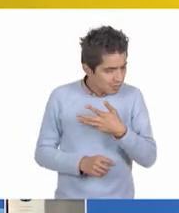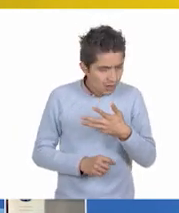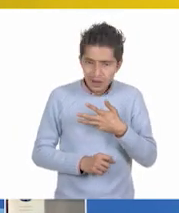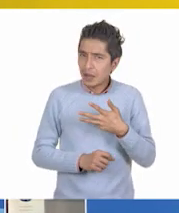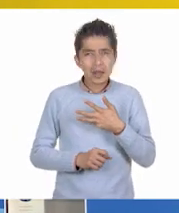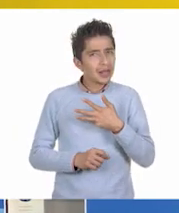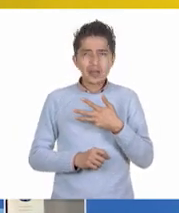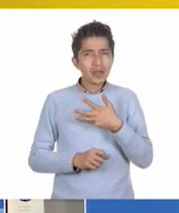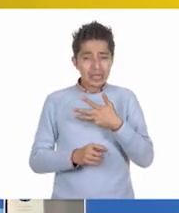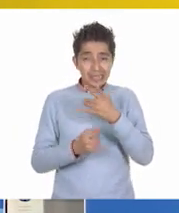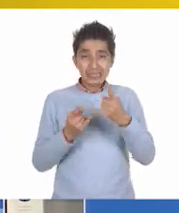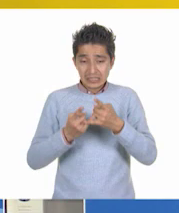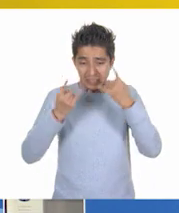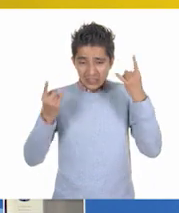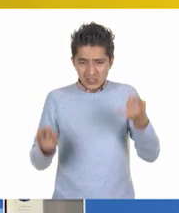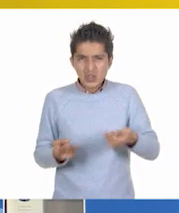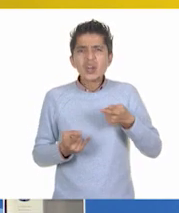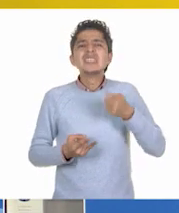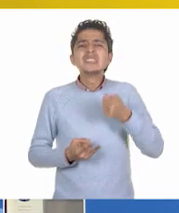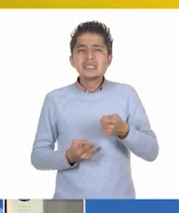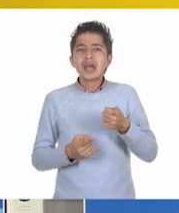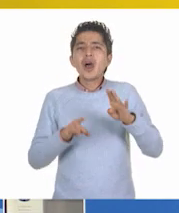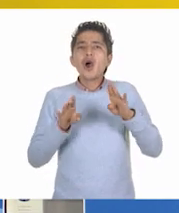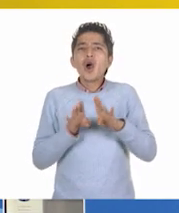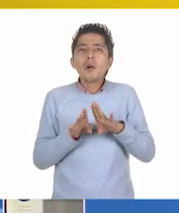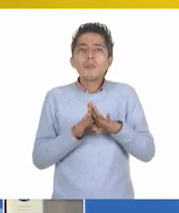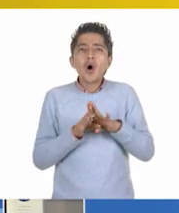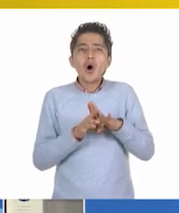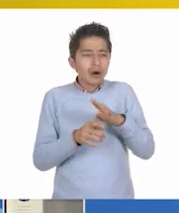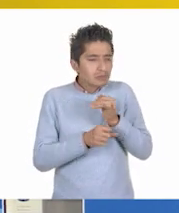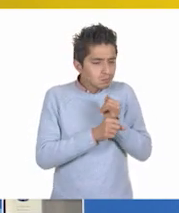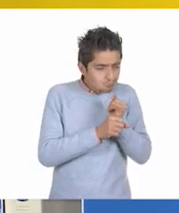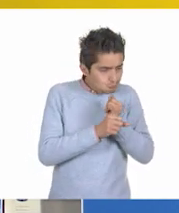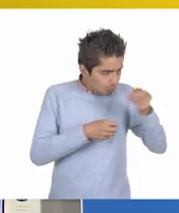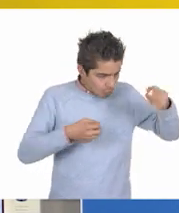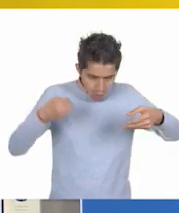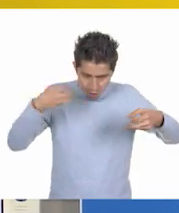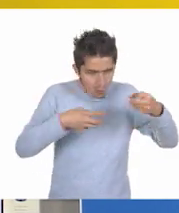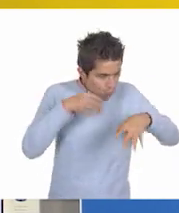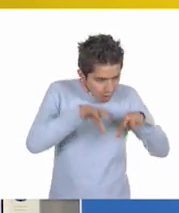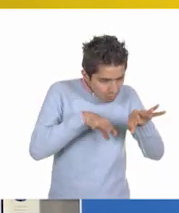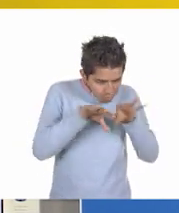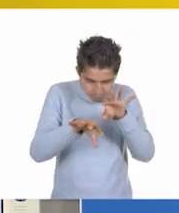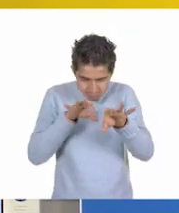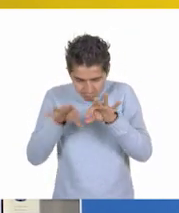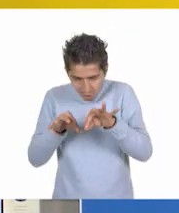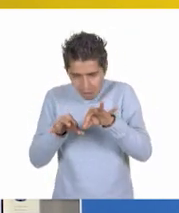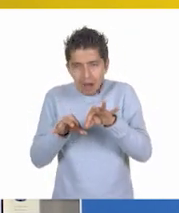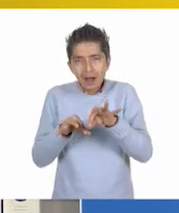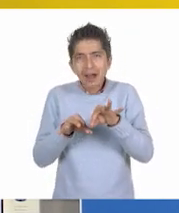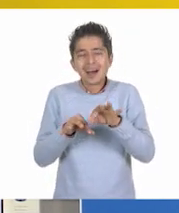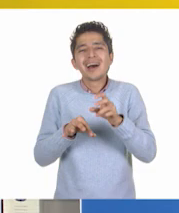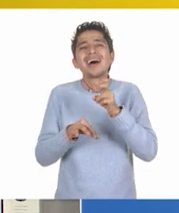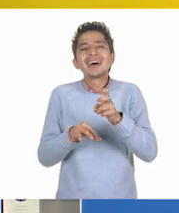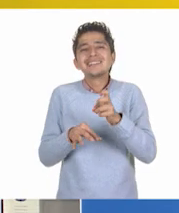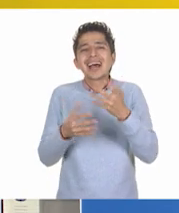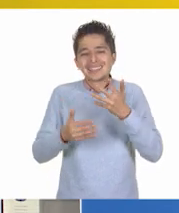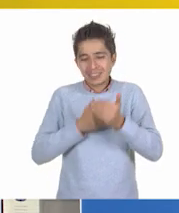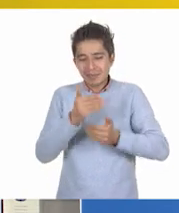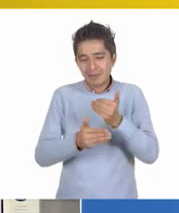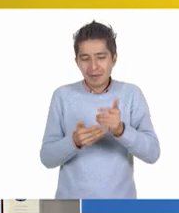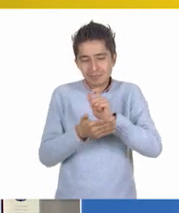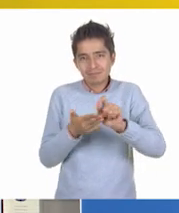pues todo en historia es una reconstrucción y una interpretación de lo sucedido, aun cuando se haya